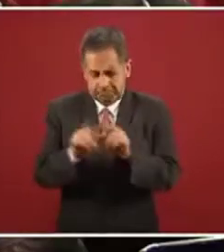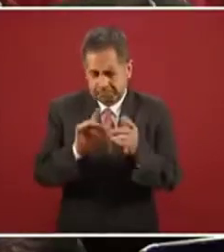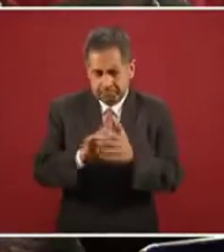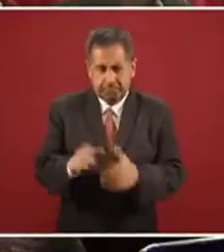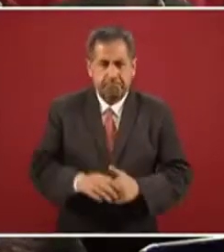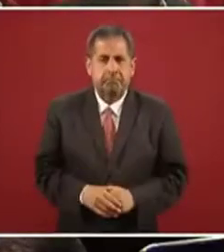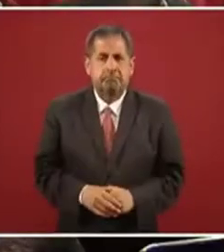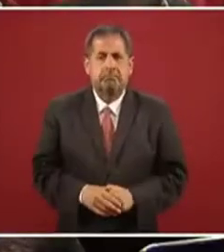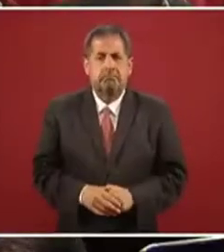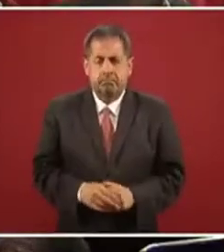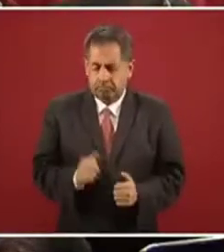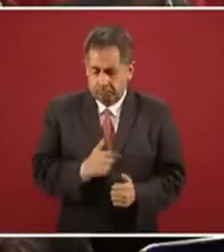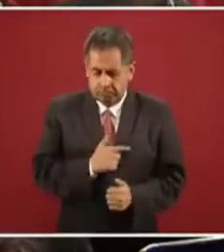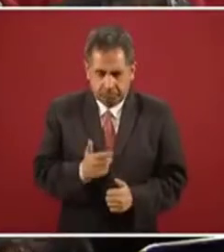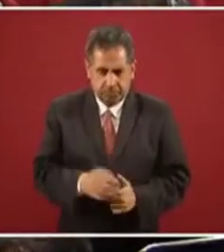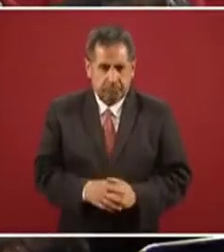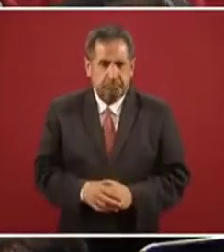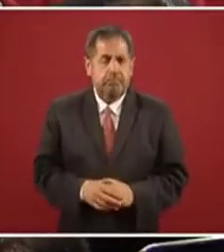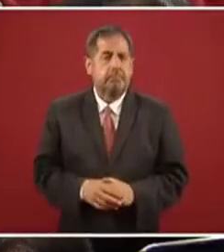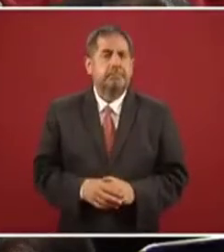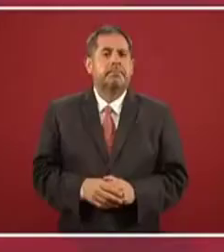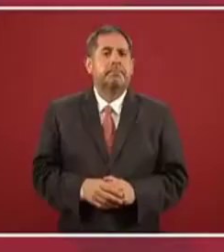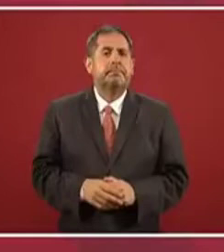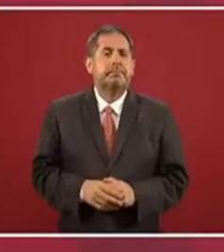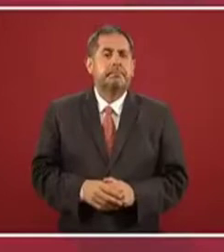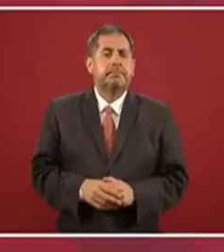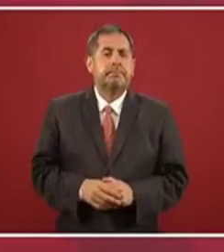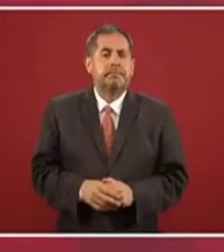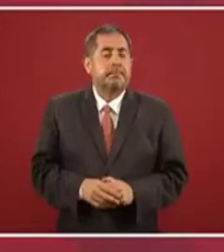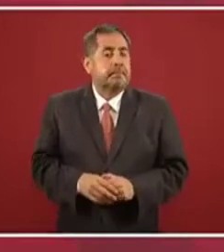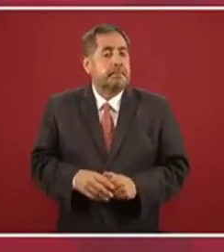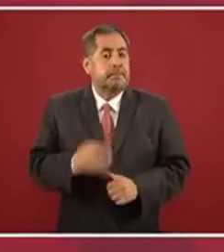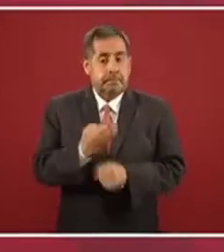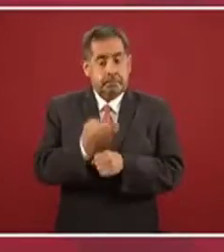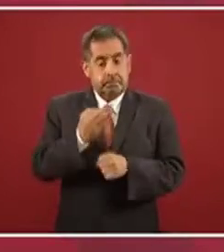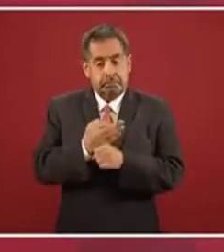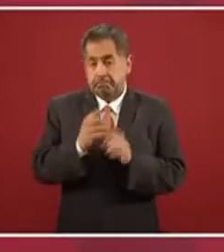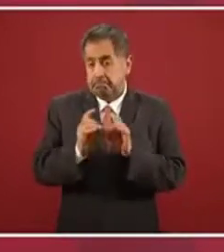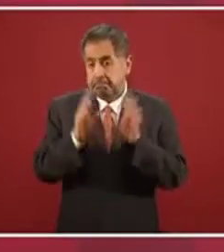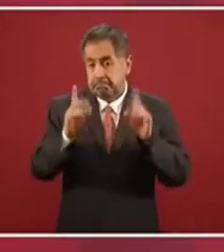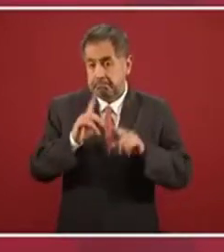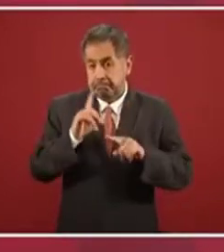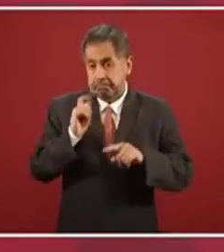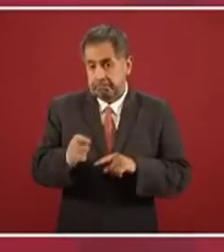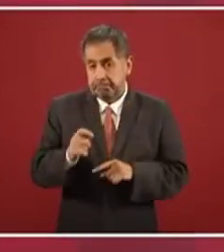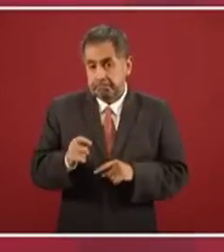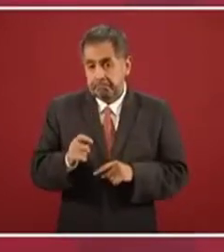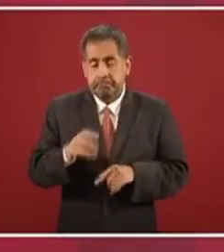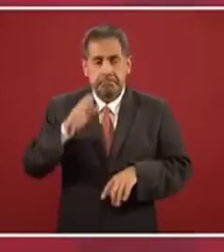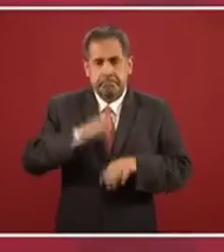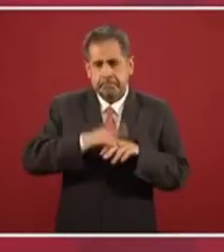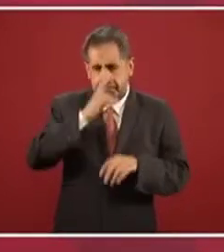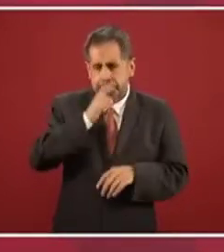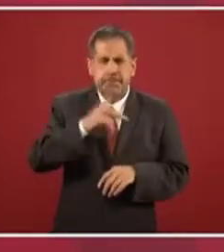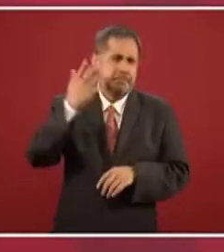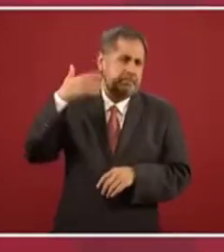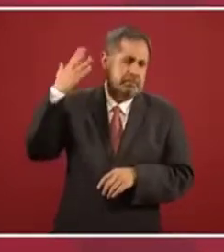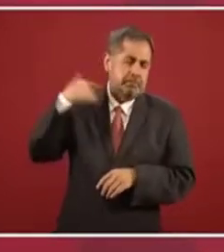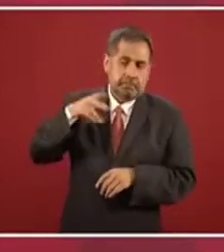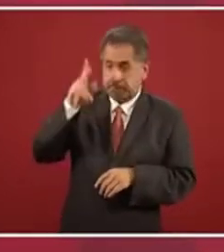Sí, con mucho gusto. Bueno, lo que estamos ahora en una circunstancia, diría yo, mucho más favorable que en aquellos